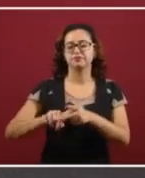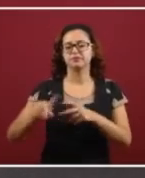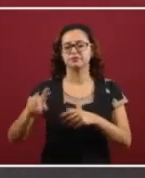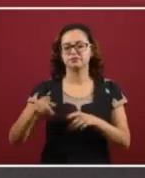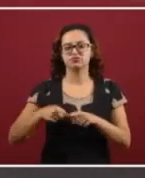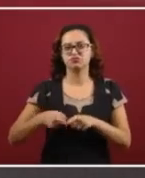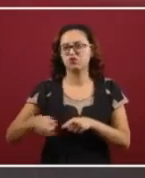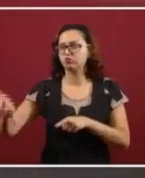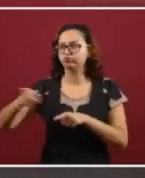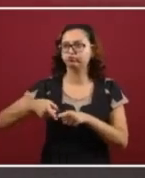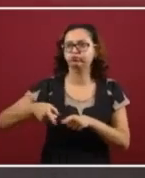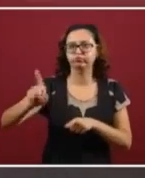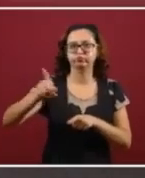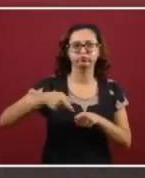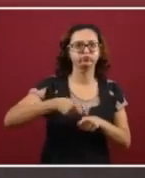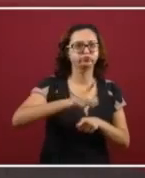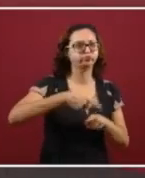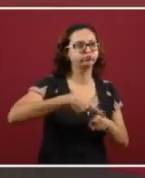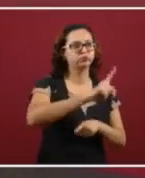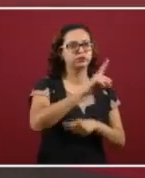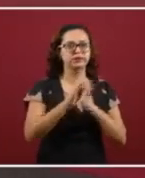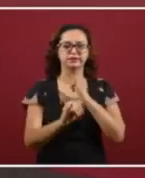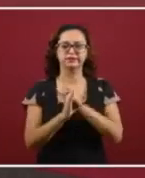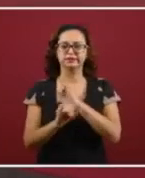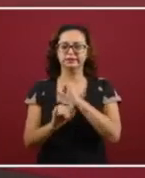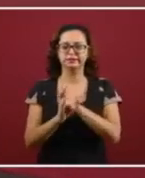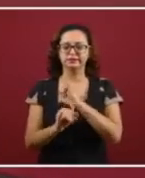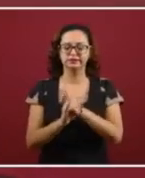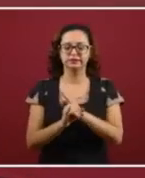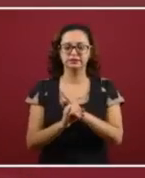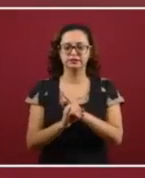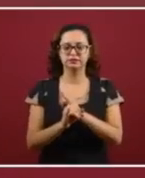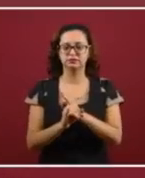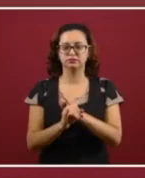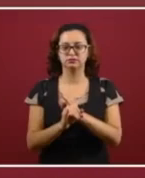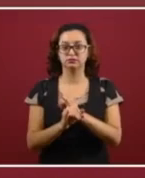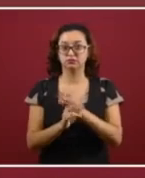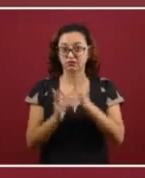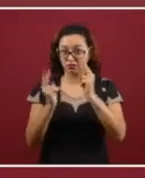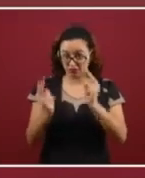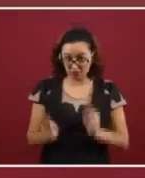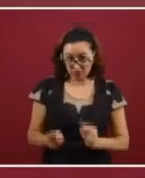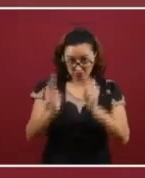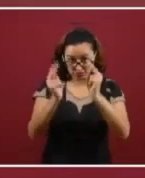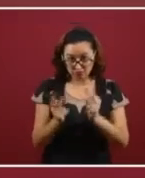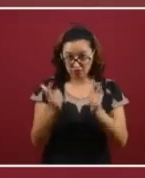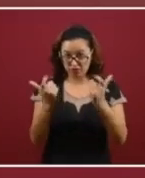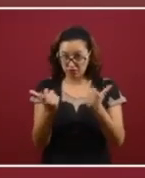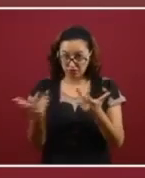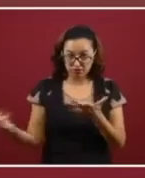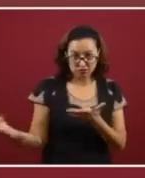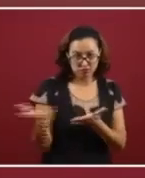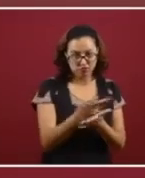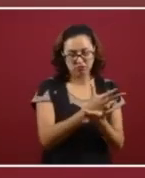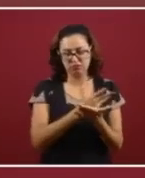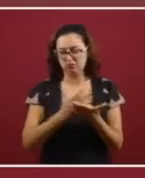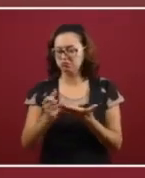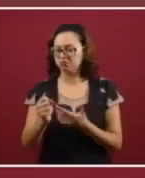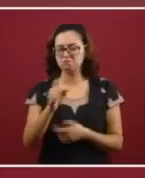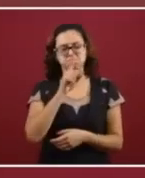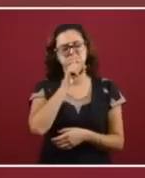y poder dar el servicio sin fines de lucro a